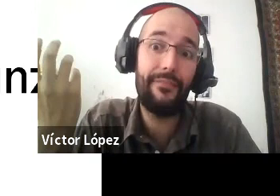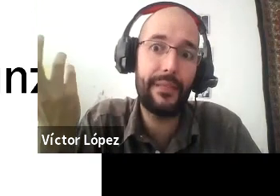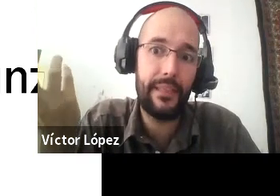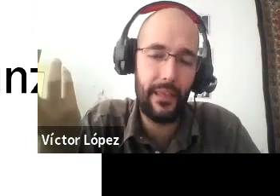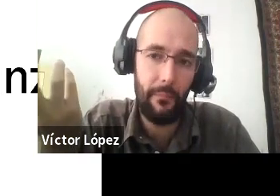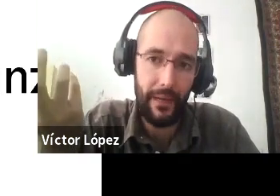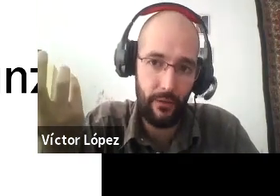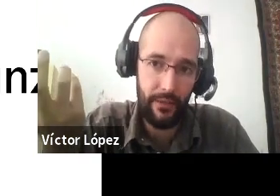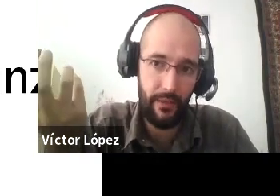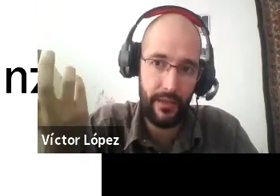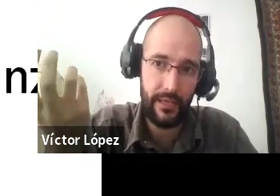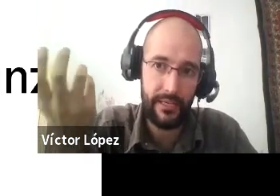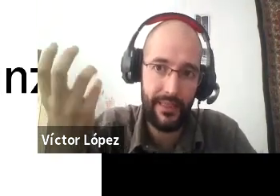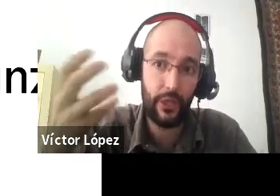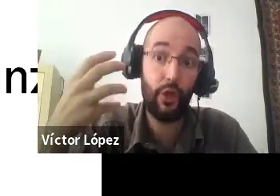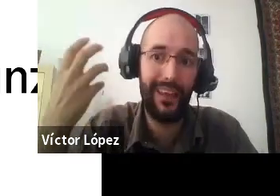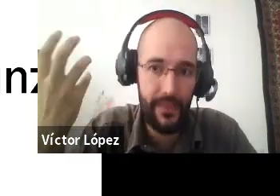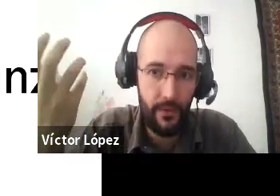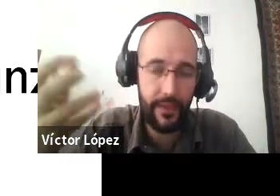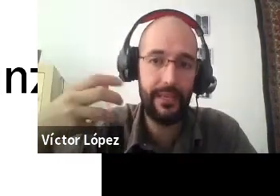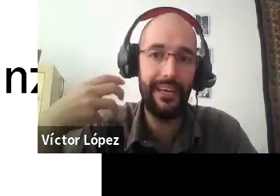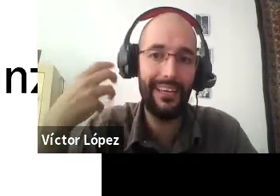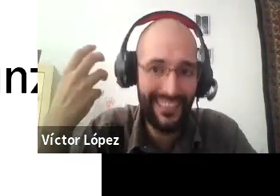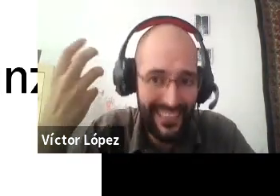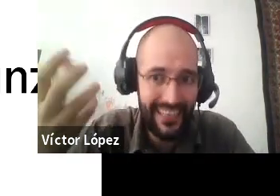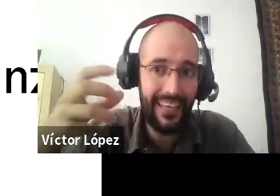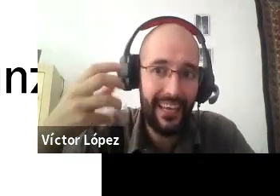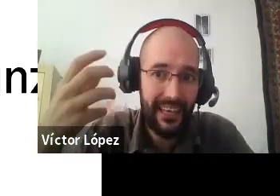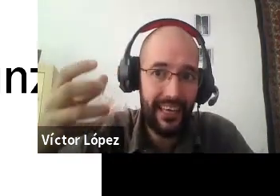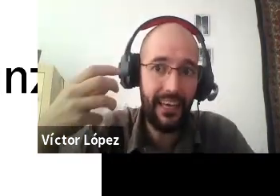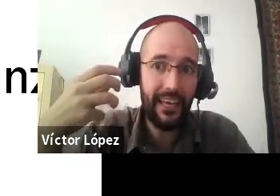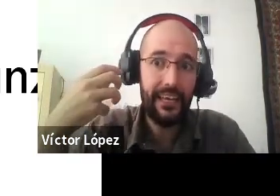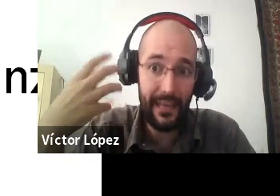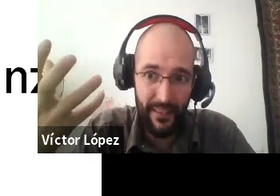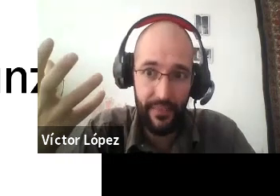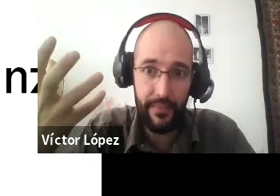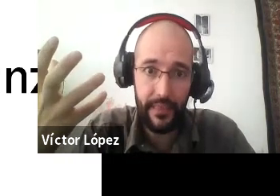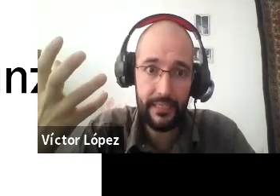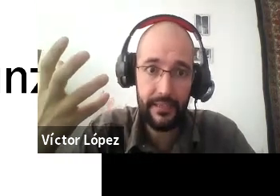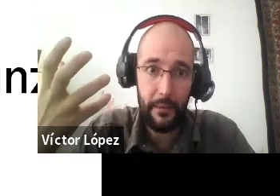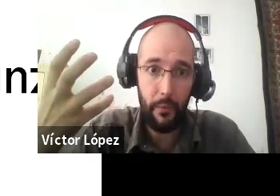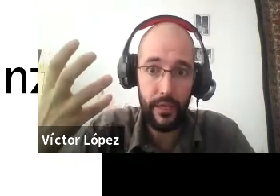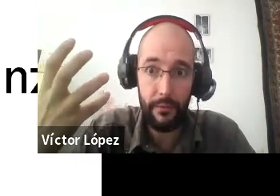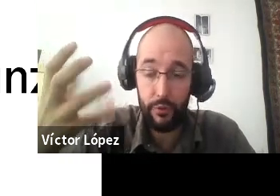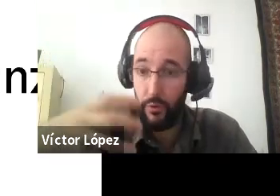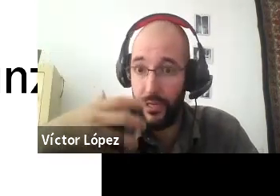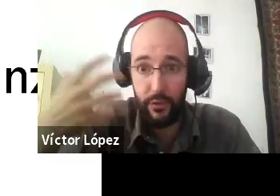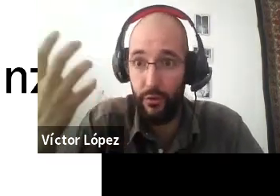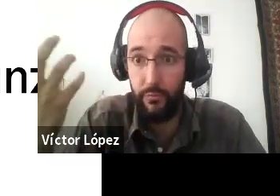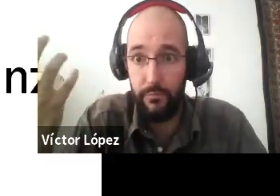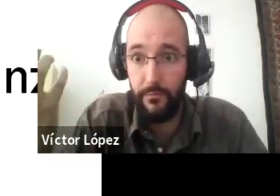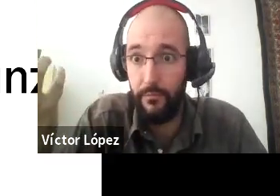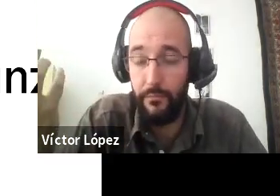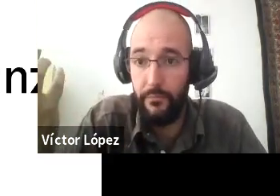ya la alfabetización para toda la ciudadanía. Es decir, toda la ciudadanía tiene que saber ciencias. ¿Por qué? Pues porque